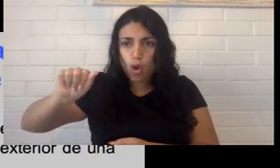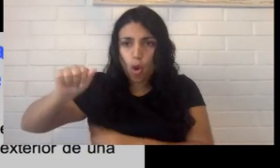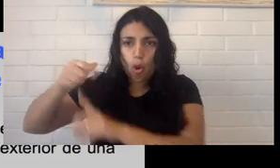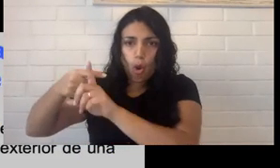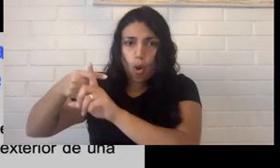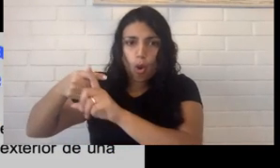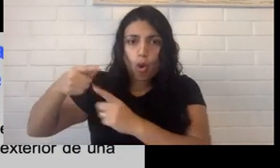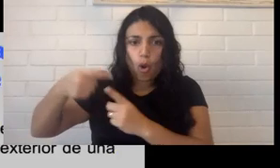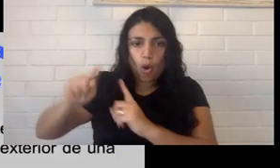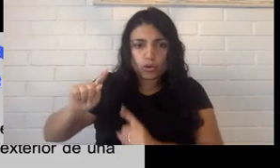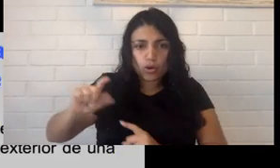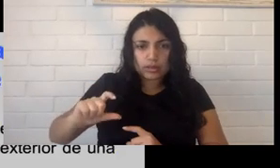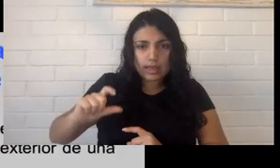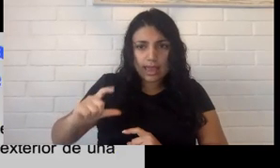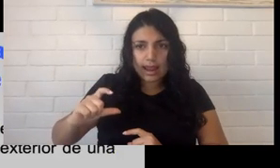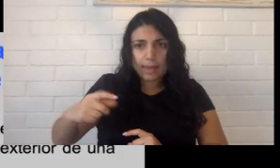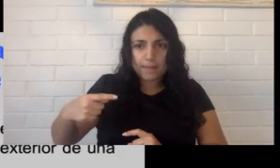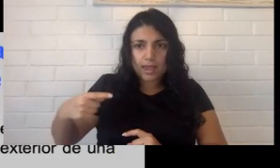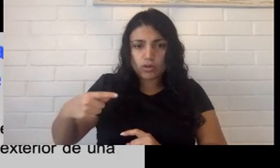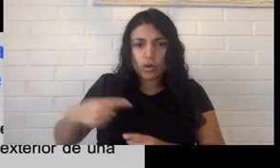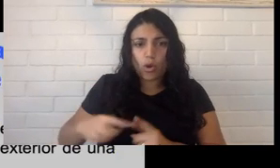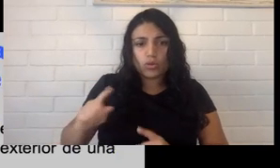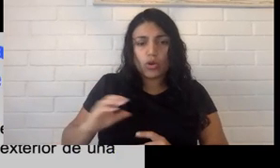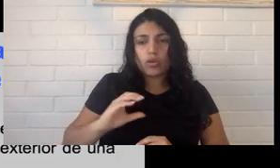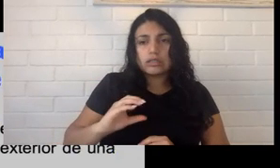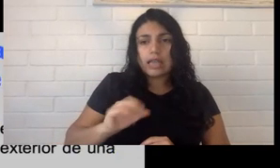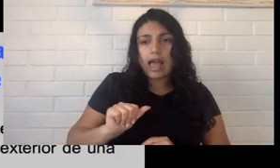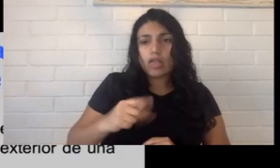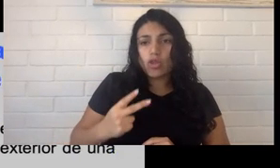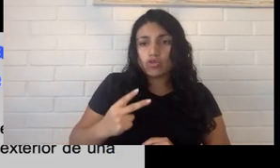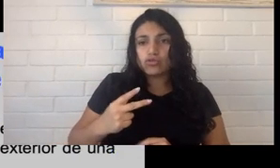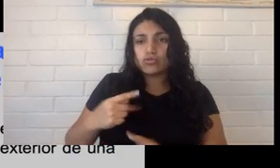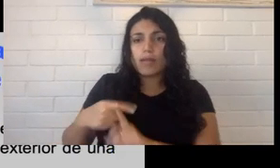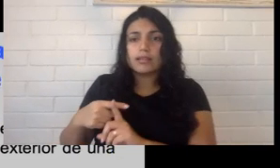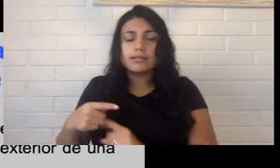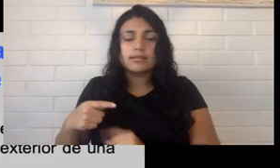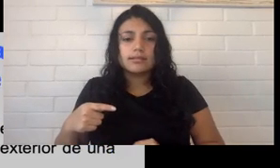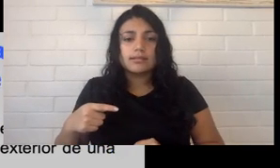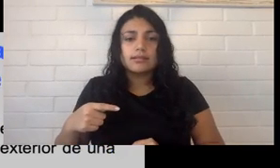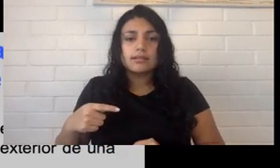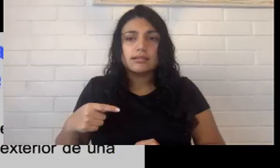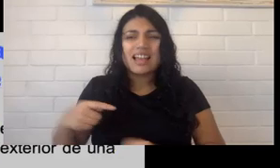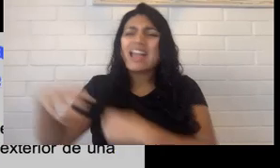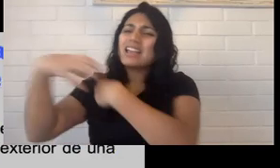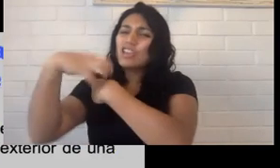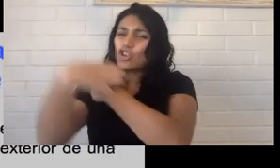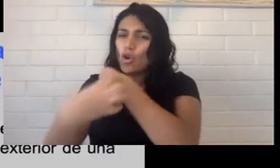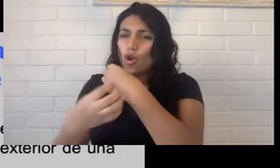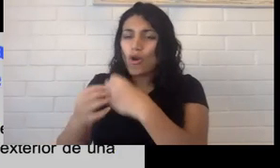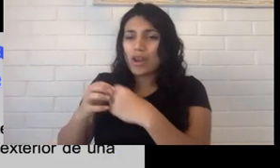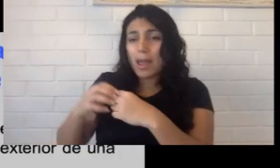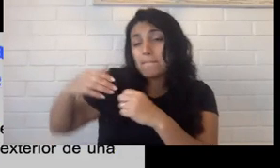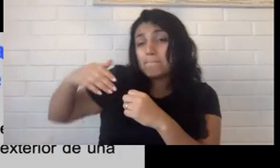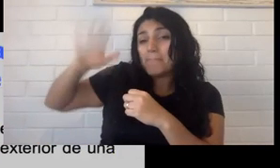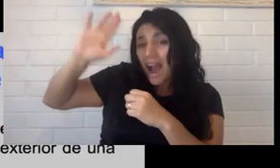ion cloruro, Cl-, y el calcio, Ca2+, son iones que están más